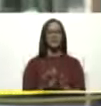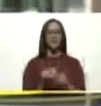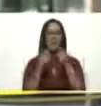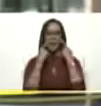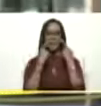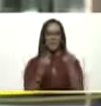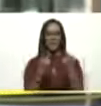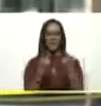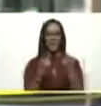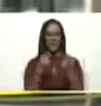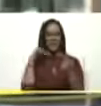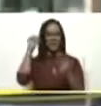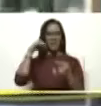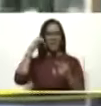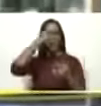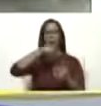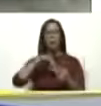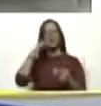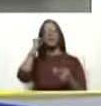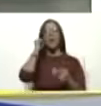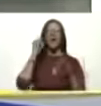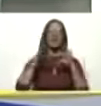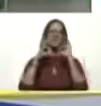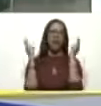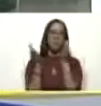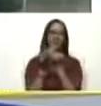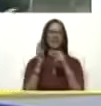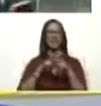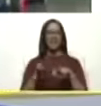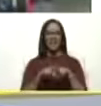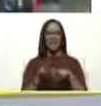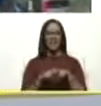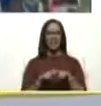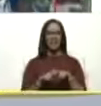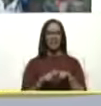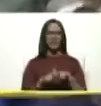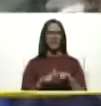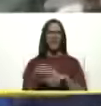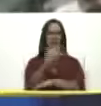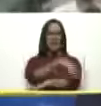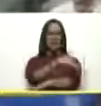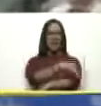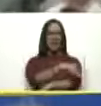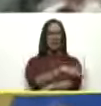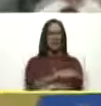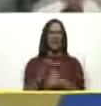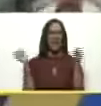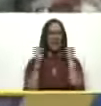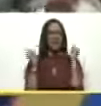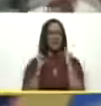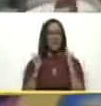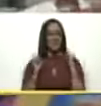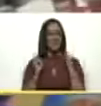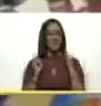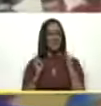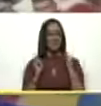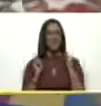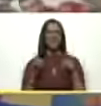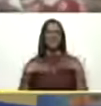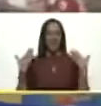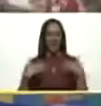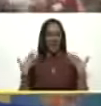las imágenes. Hombres, mujeres, familias, niños, niñas en las calles. ¡Qué felicidad! ¡Qué